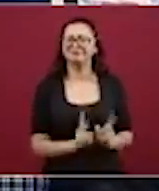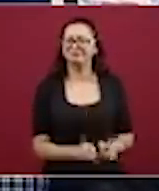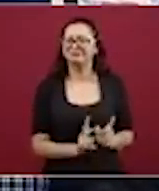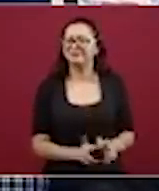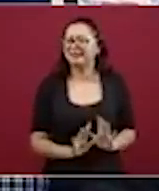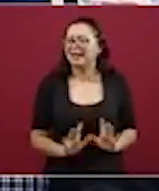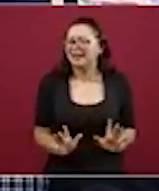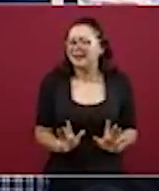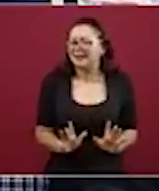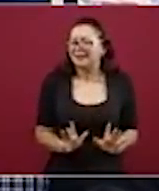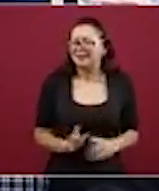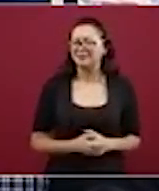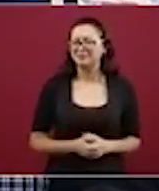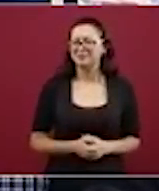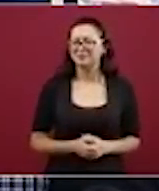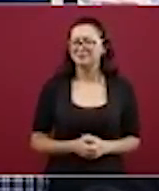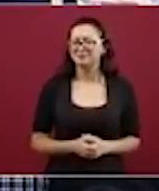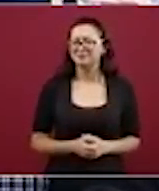Eso fue.